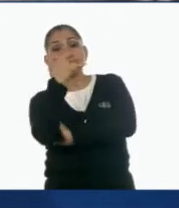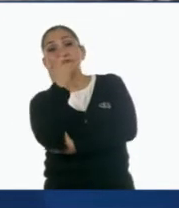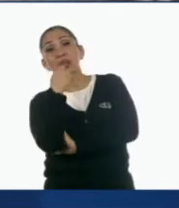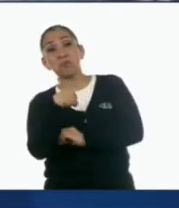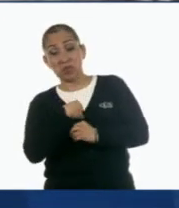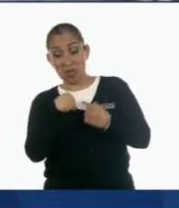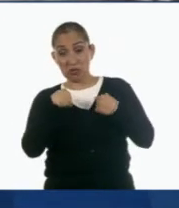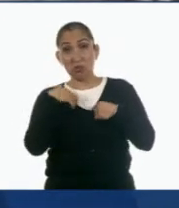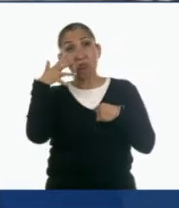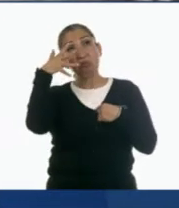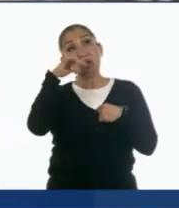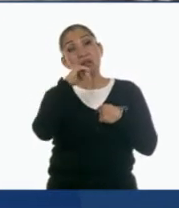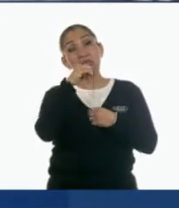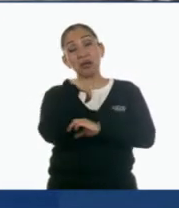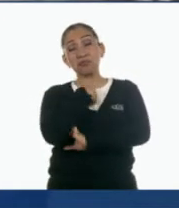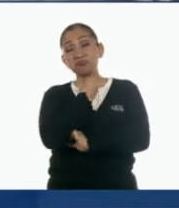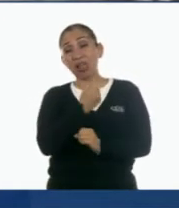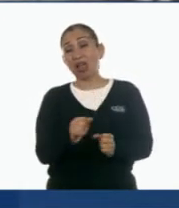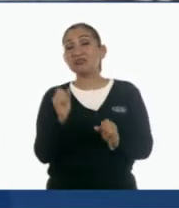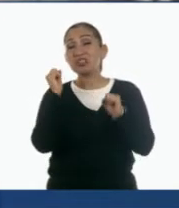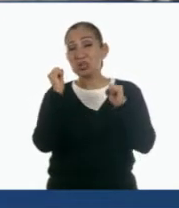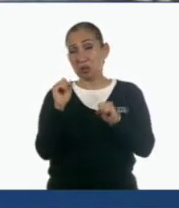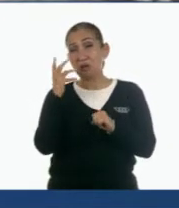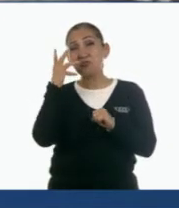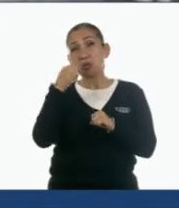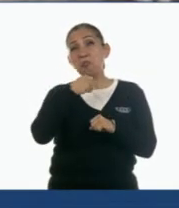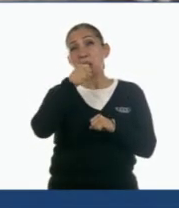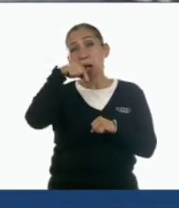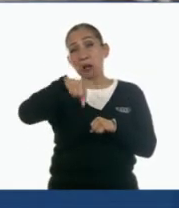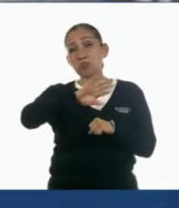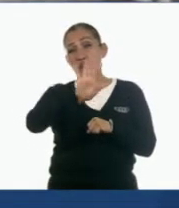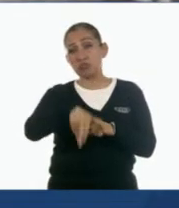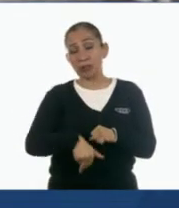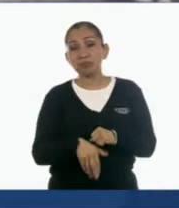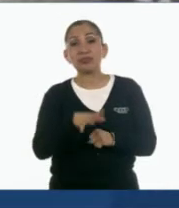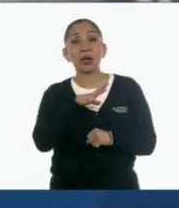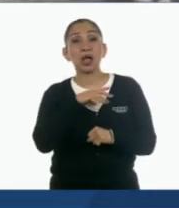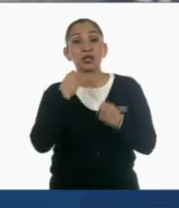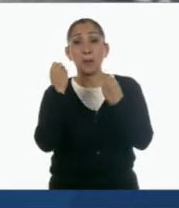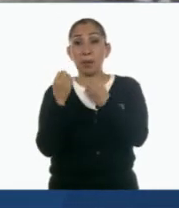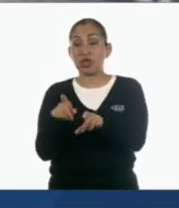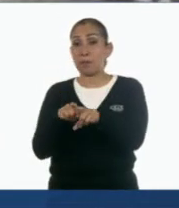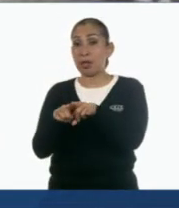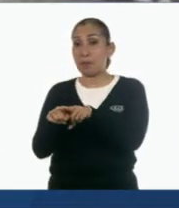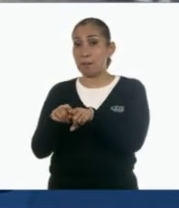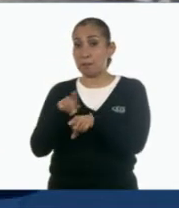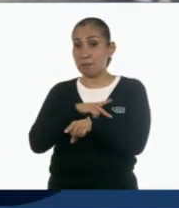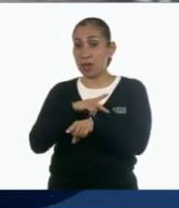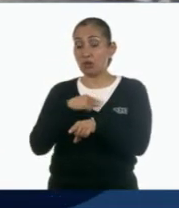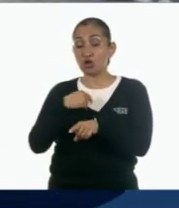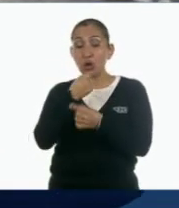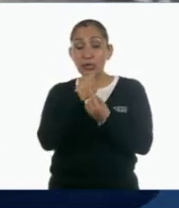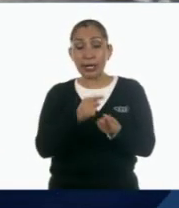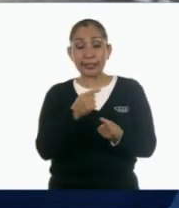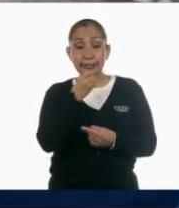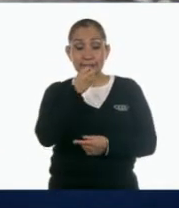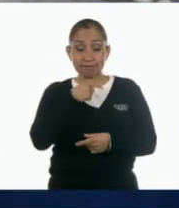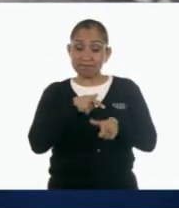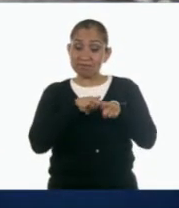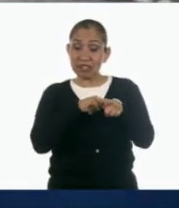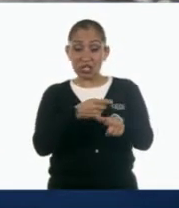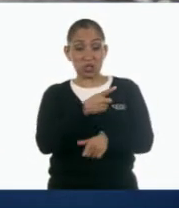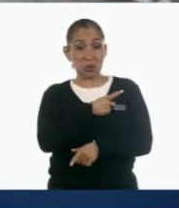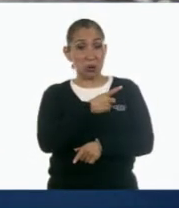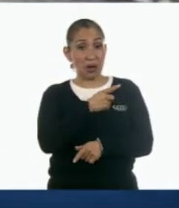vida para mí y sí muchos augurios de muerte. Había perdido a mi hermano y yo era una niña sentenciada y